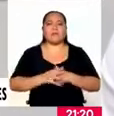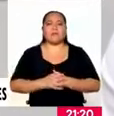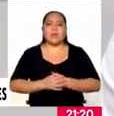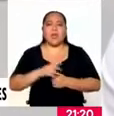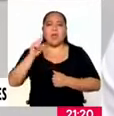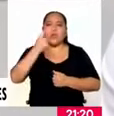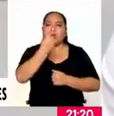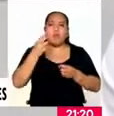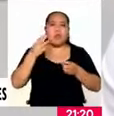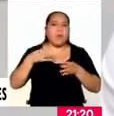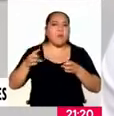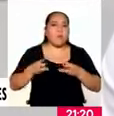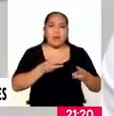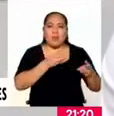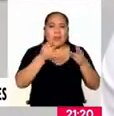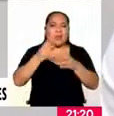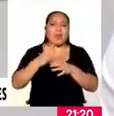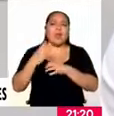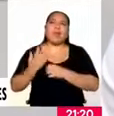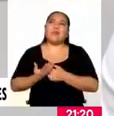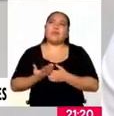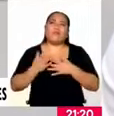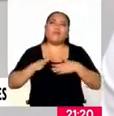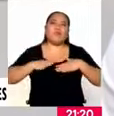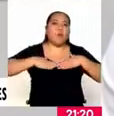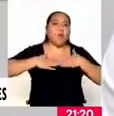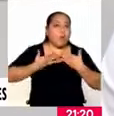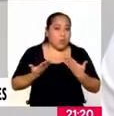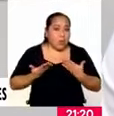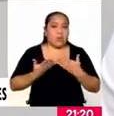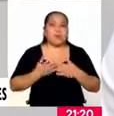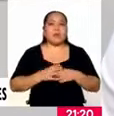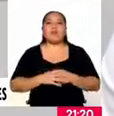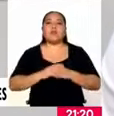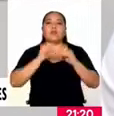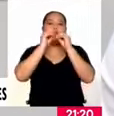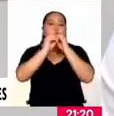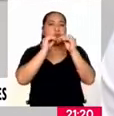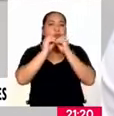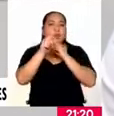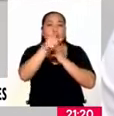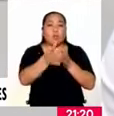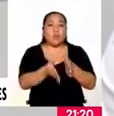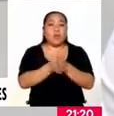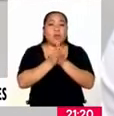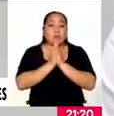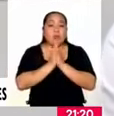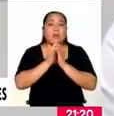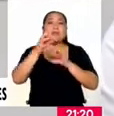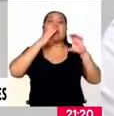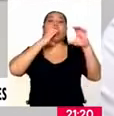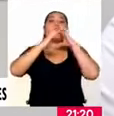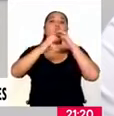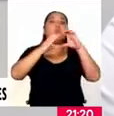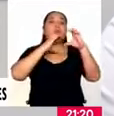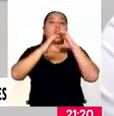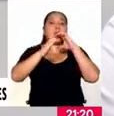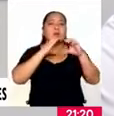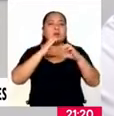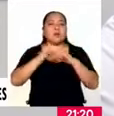El único mecanismo de poder satisfacer sus demandas insatisfechas es el mecanismo de diálogo,